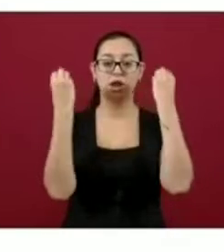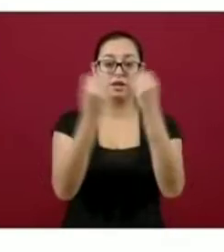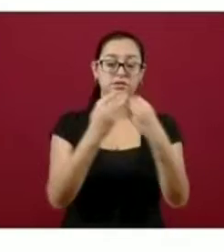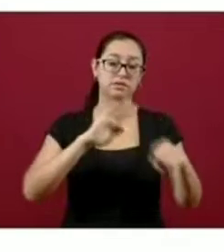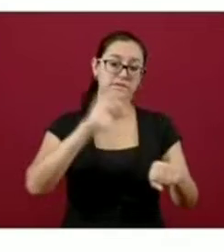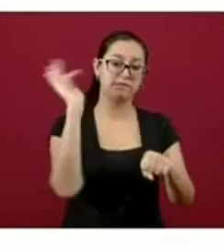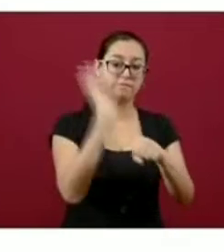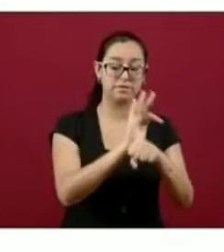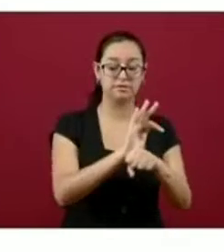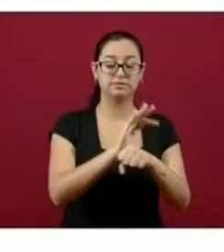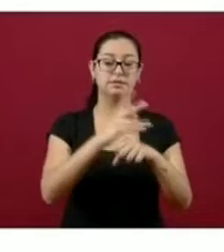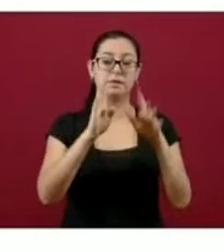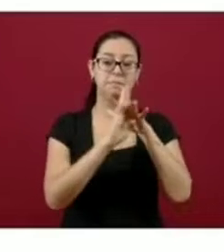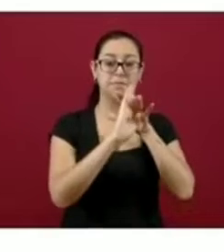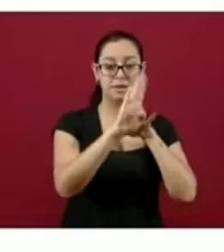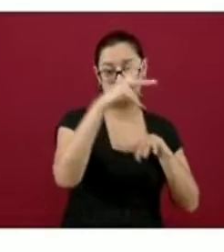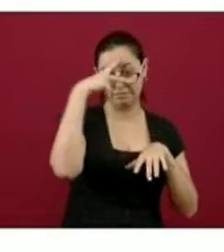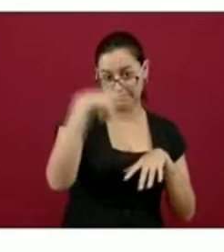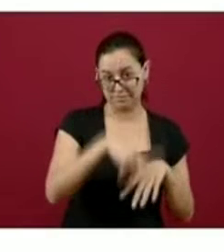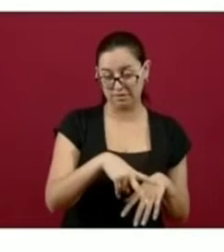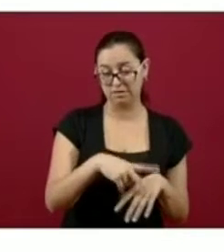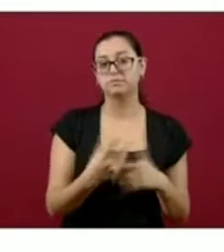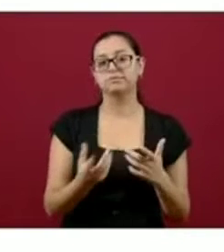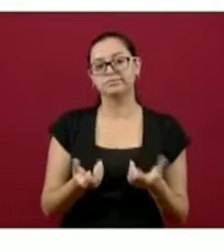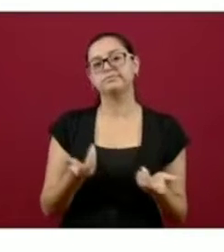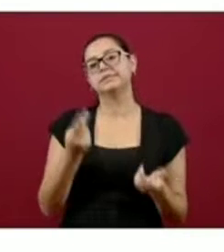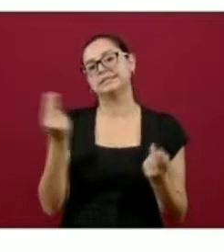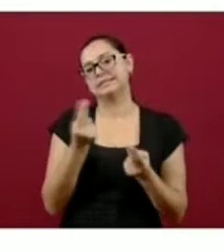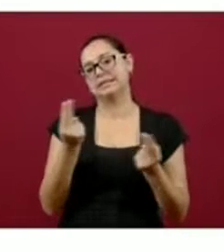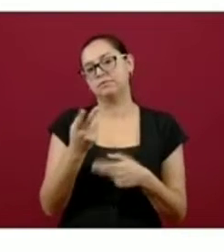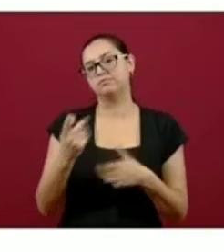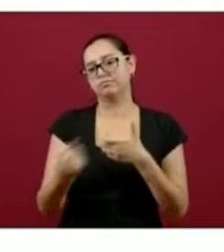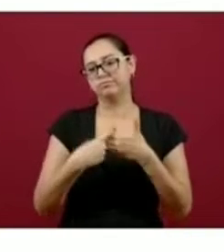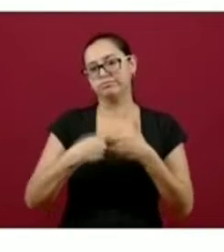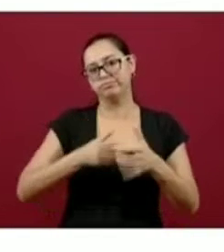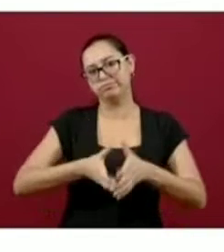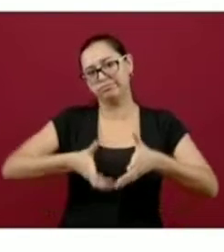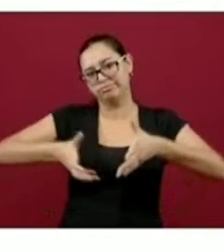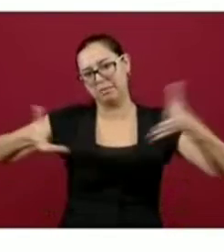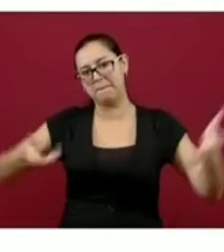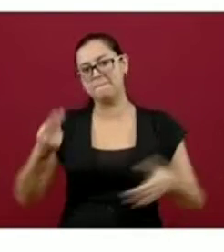que son muchas, pero tenemos que hacer más por los números que ya les expliqué ahora.